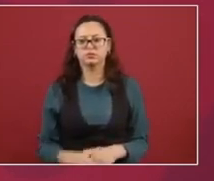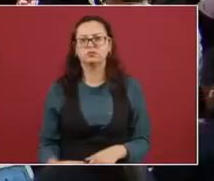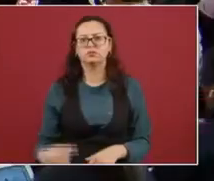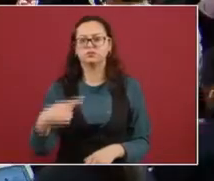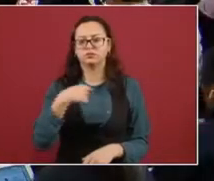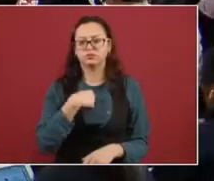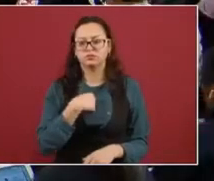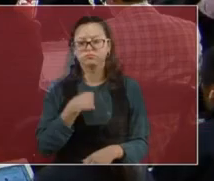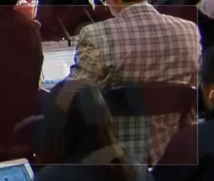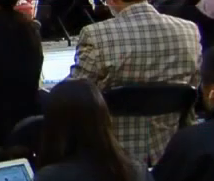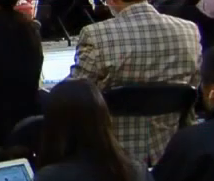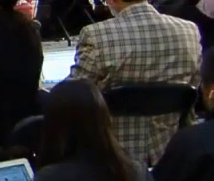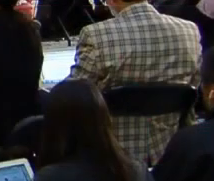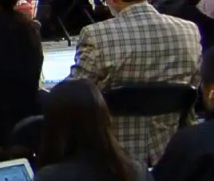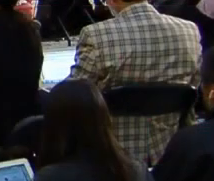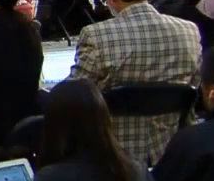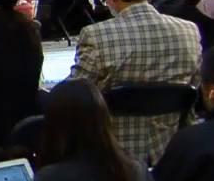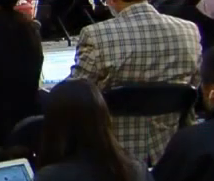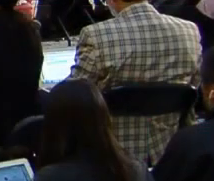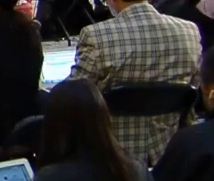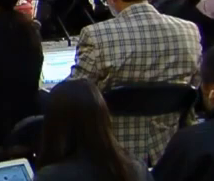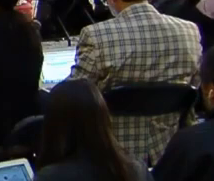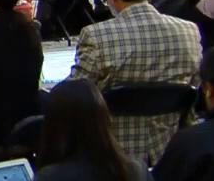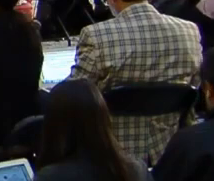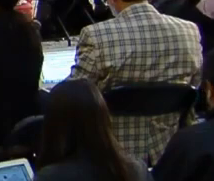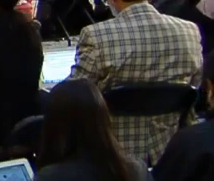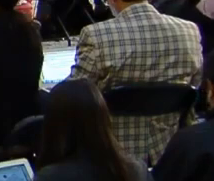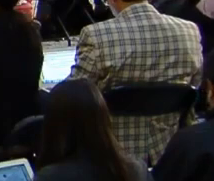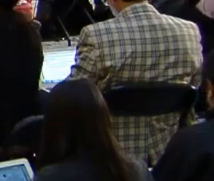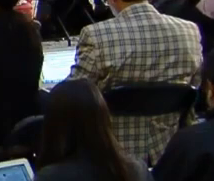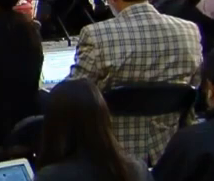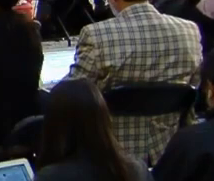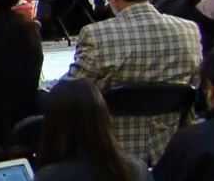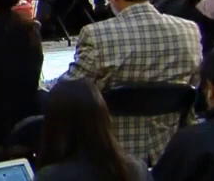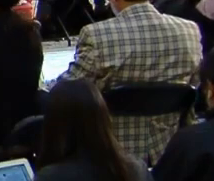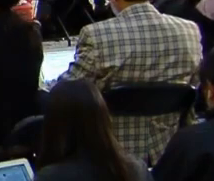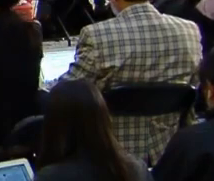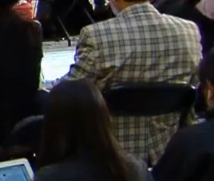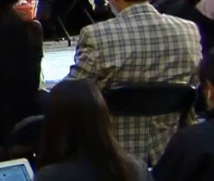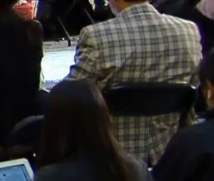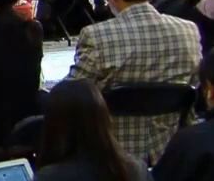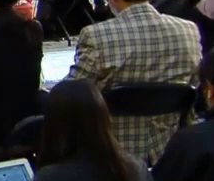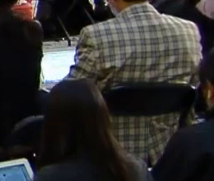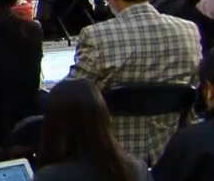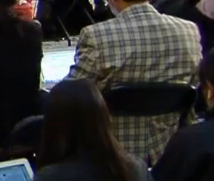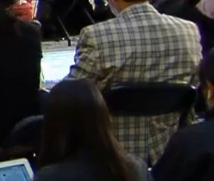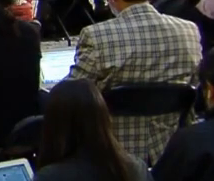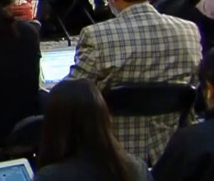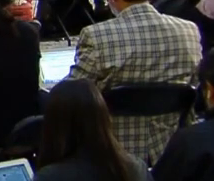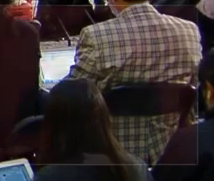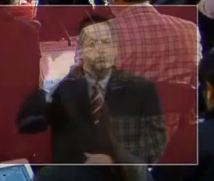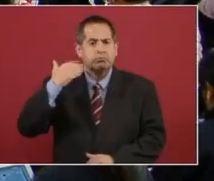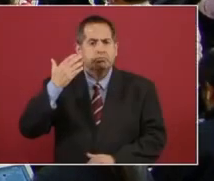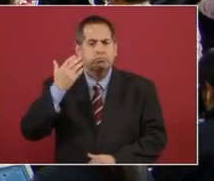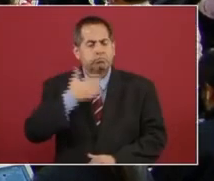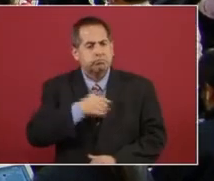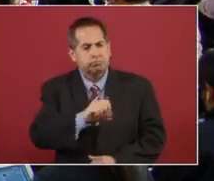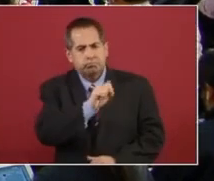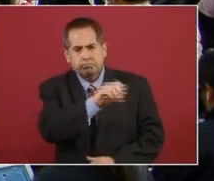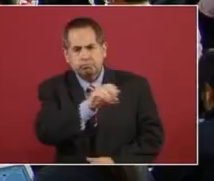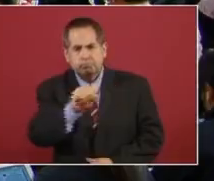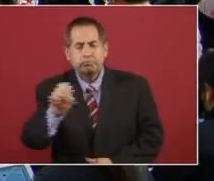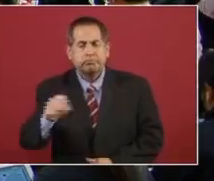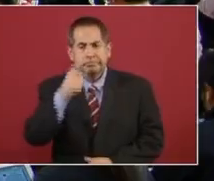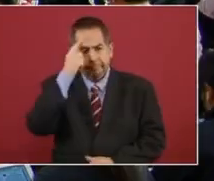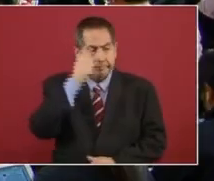quiero recordarles que cuando envié la terna